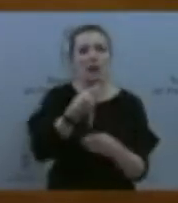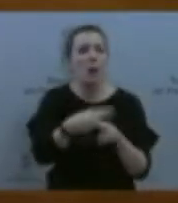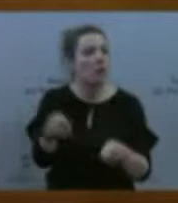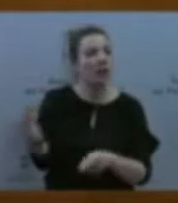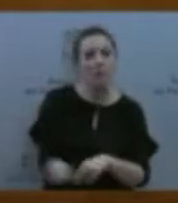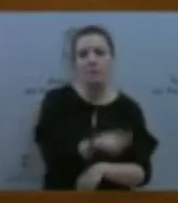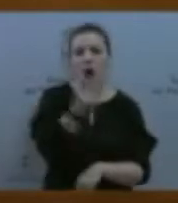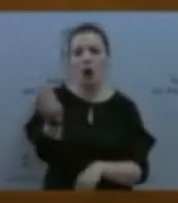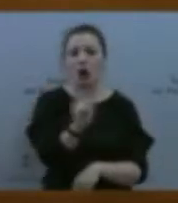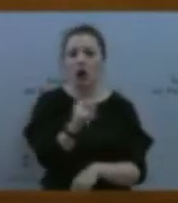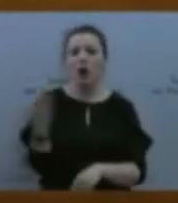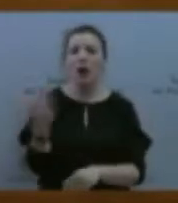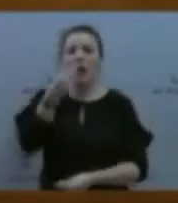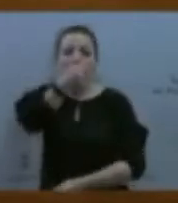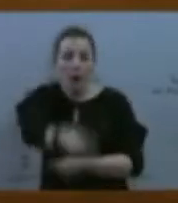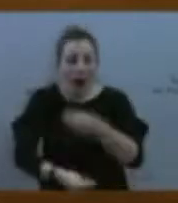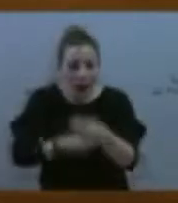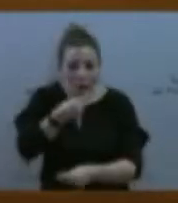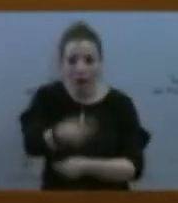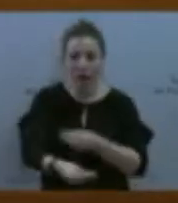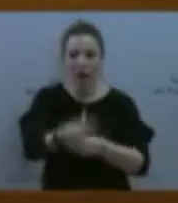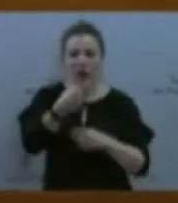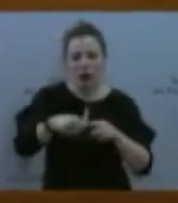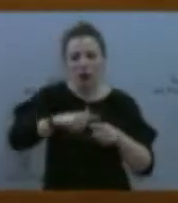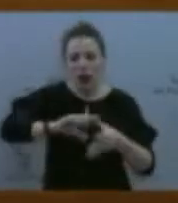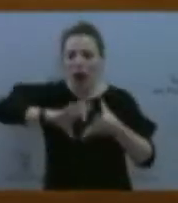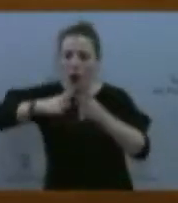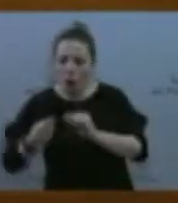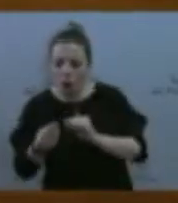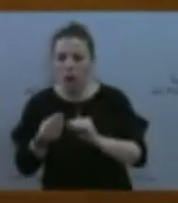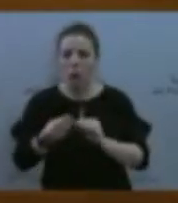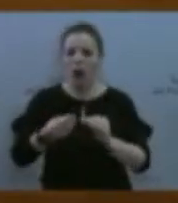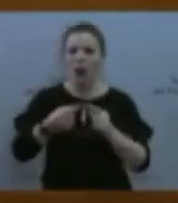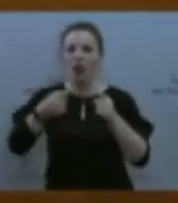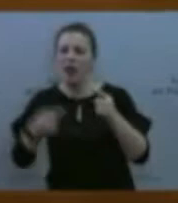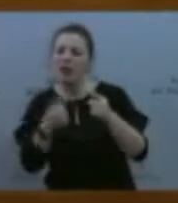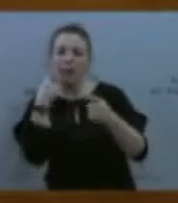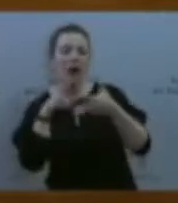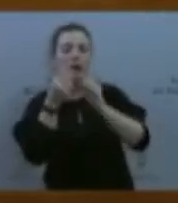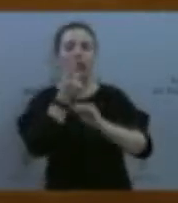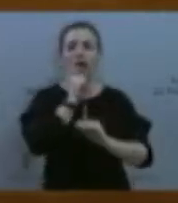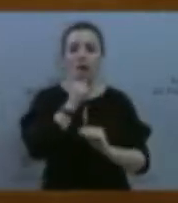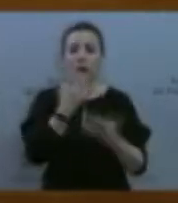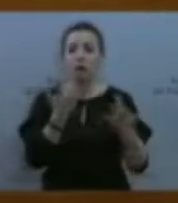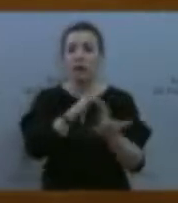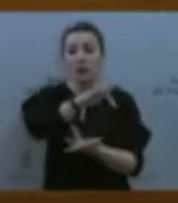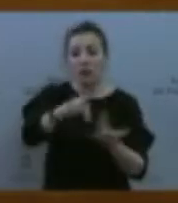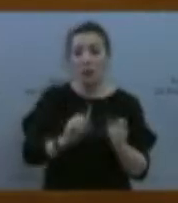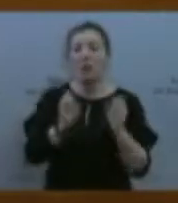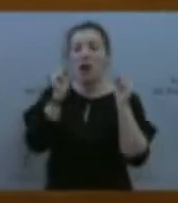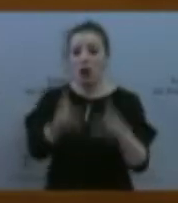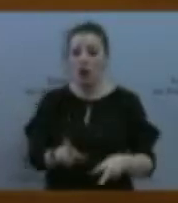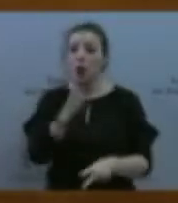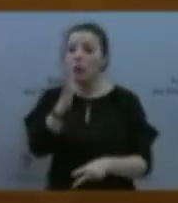déficit, ajuste y, por tanto, al final, el resultado de la crisis y de su gestión fue todavía peor, porque se apretó todavía más una vuelta